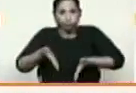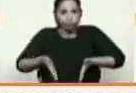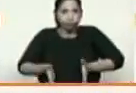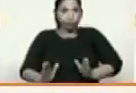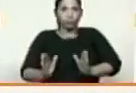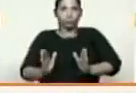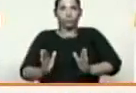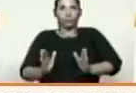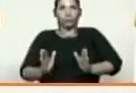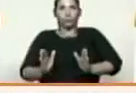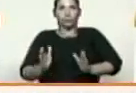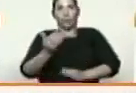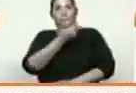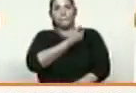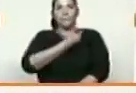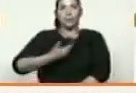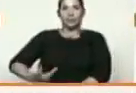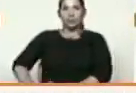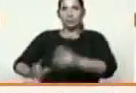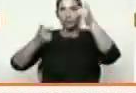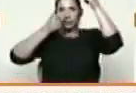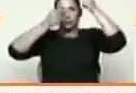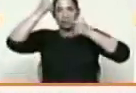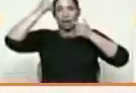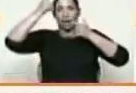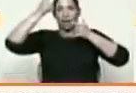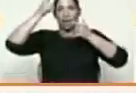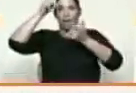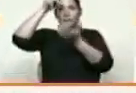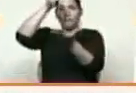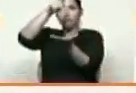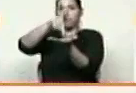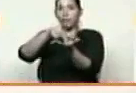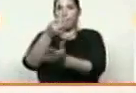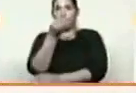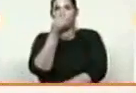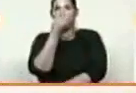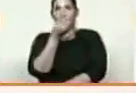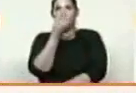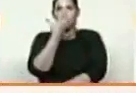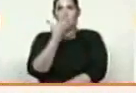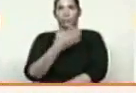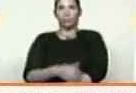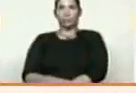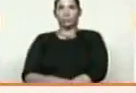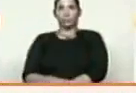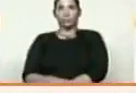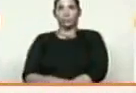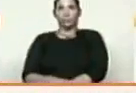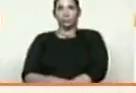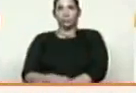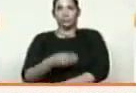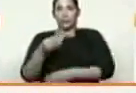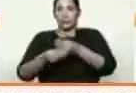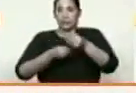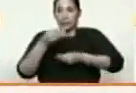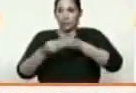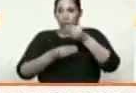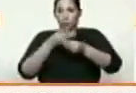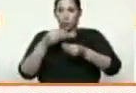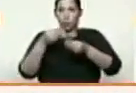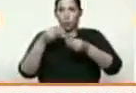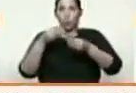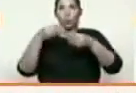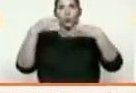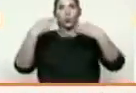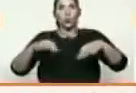que el presidente Chávez se va a Miraflores, no cumple el protocolo normal ahí en Los Próceres,